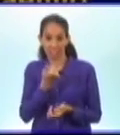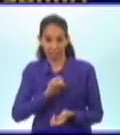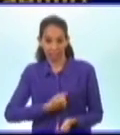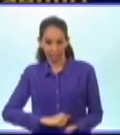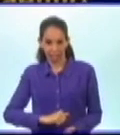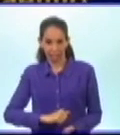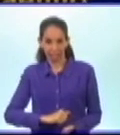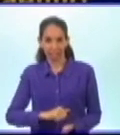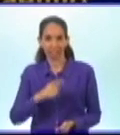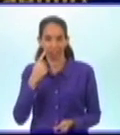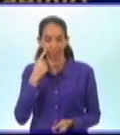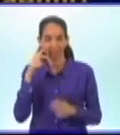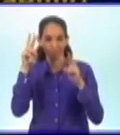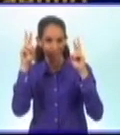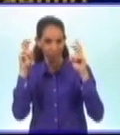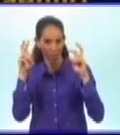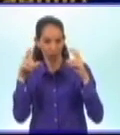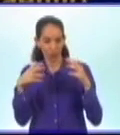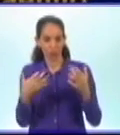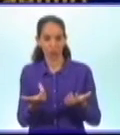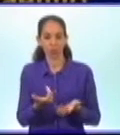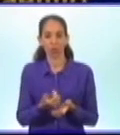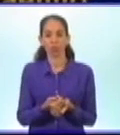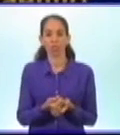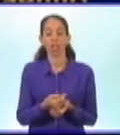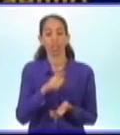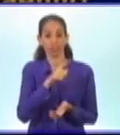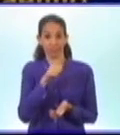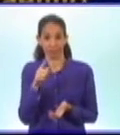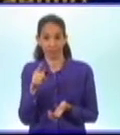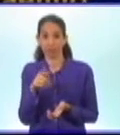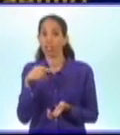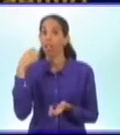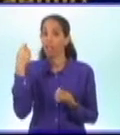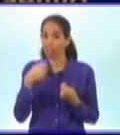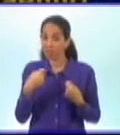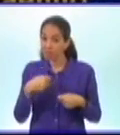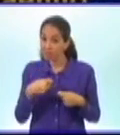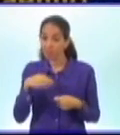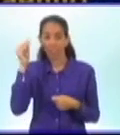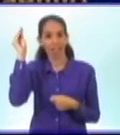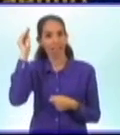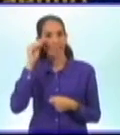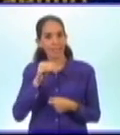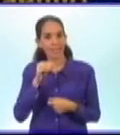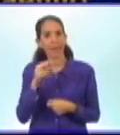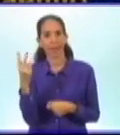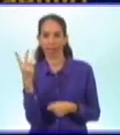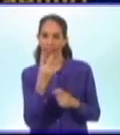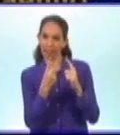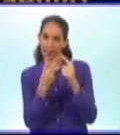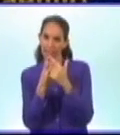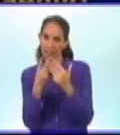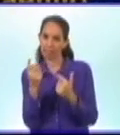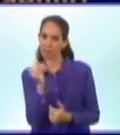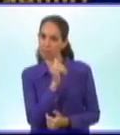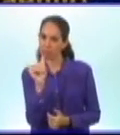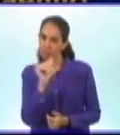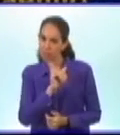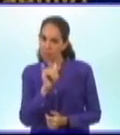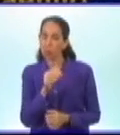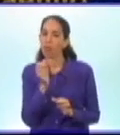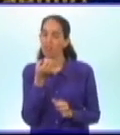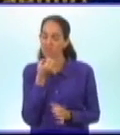Cartas desde la selva. Lo que debes conocer es que ambas formas son correctas. Te doy un breve tiempo para